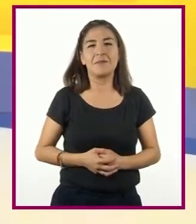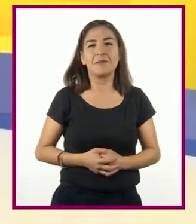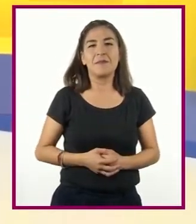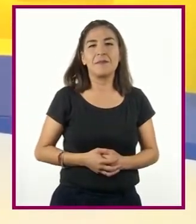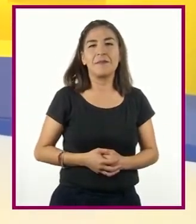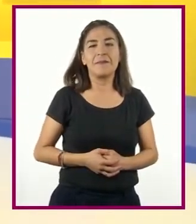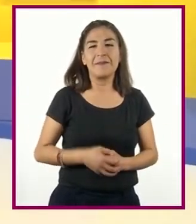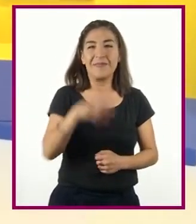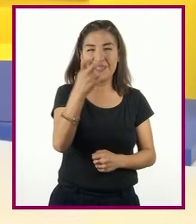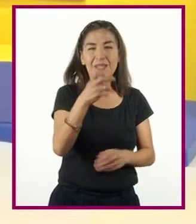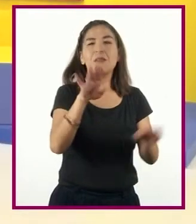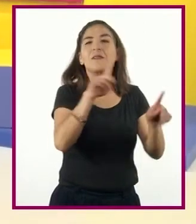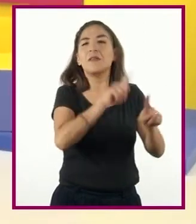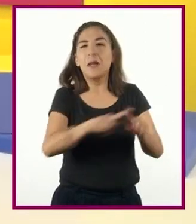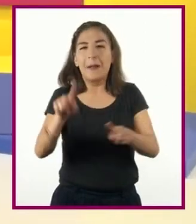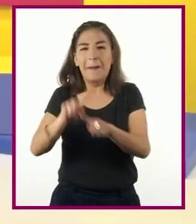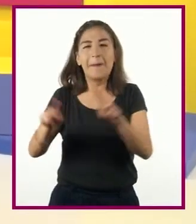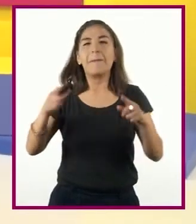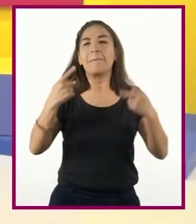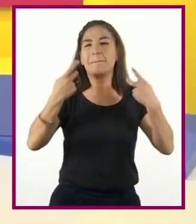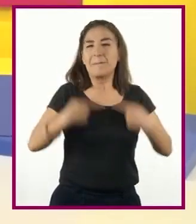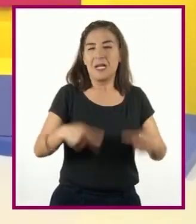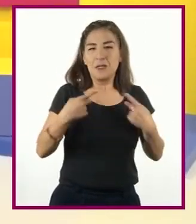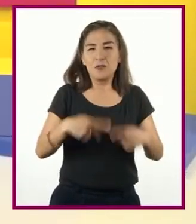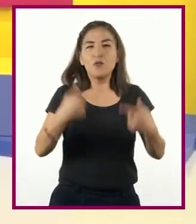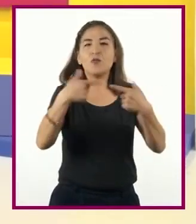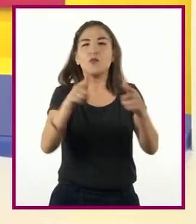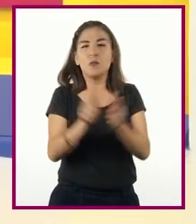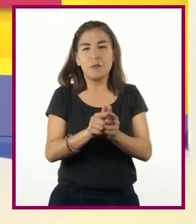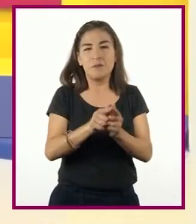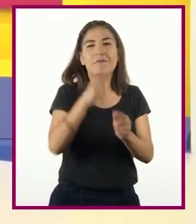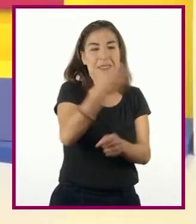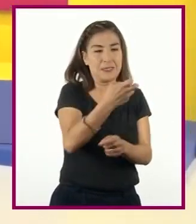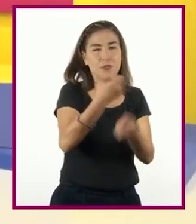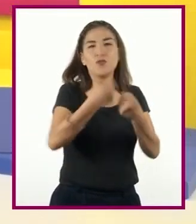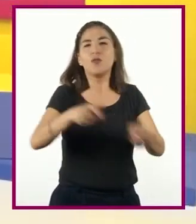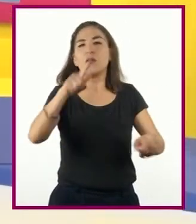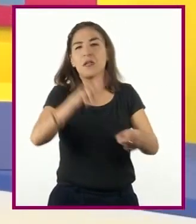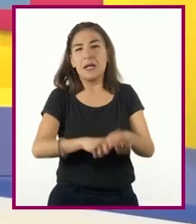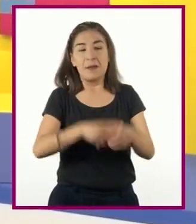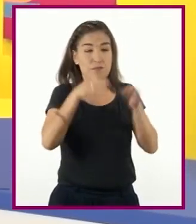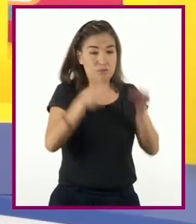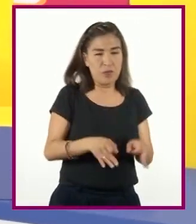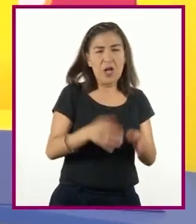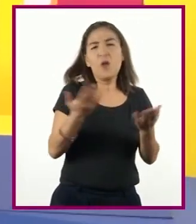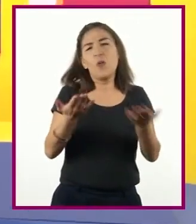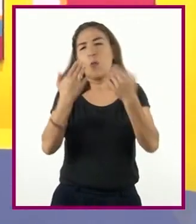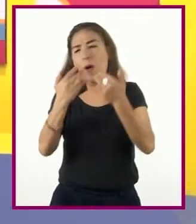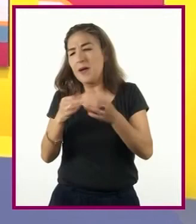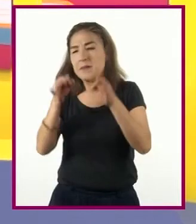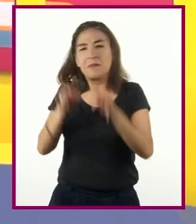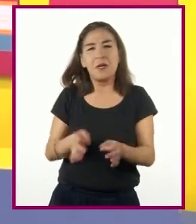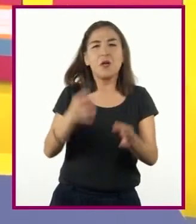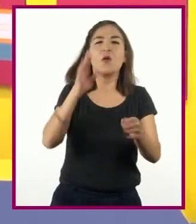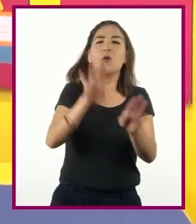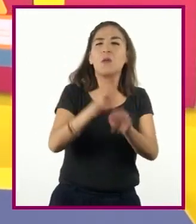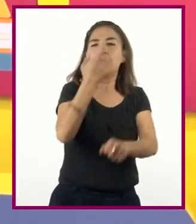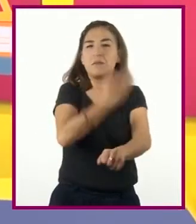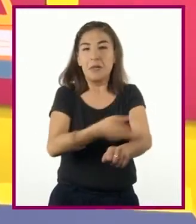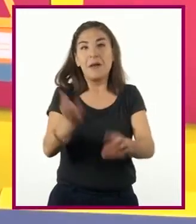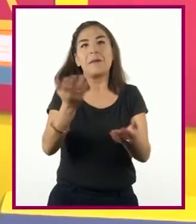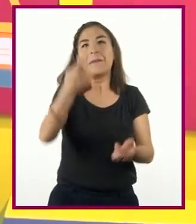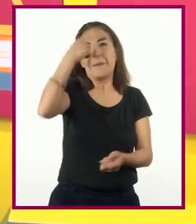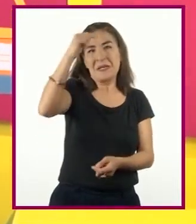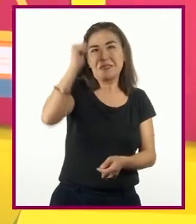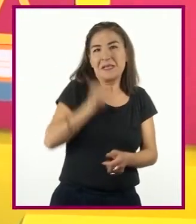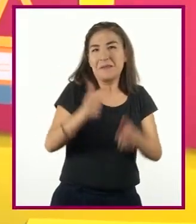Todos esos conjuntos de personas forman grupos sociales, ya sean formales e informales o de pertenencia.